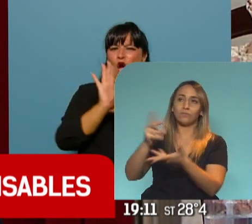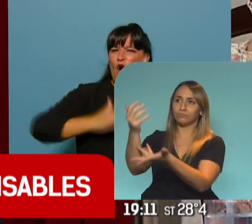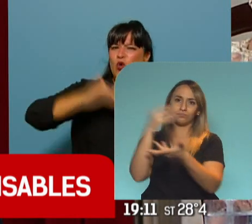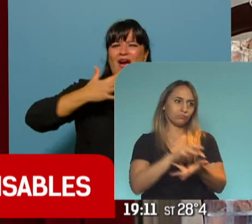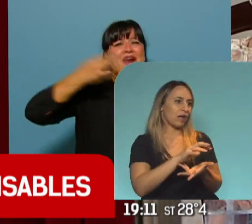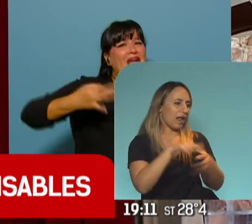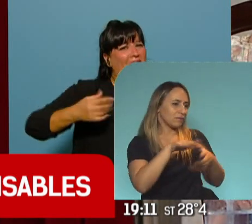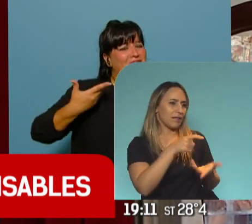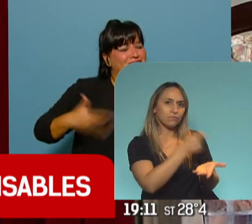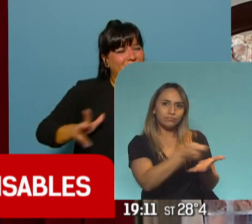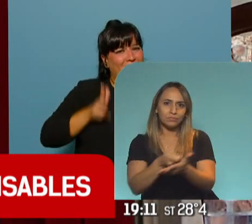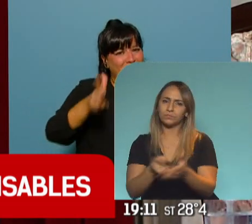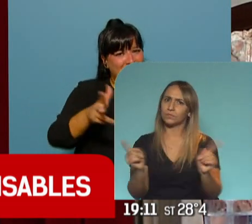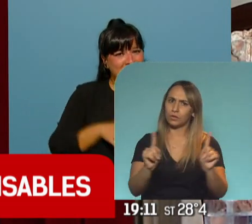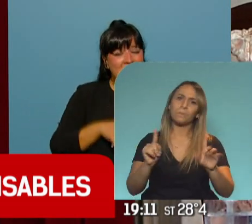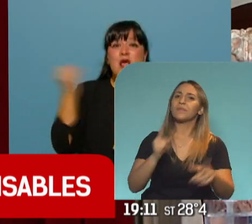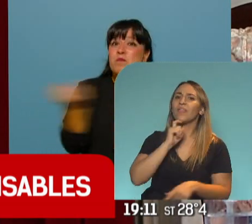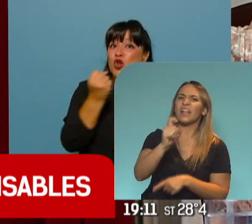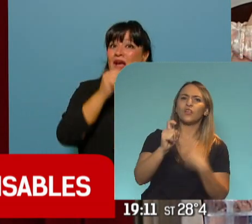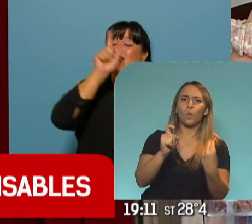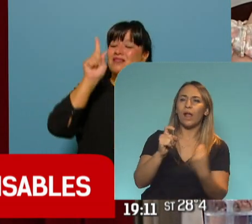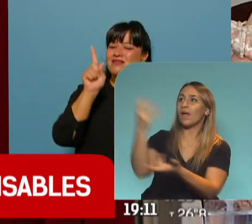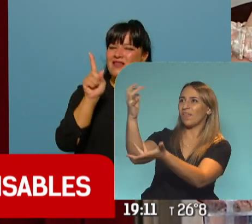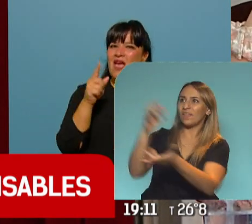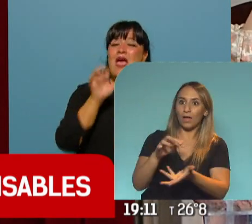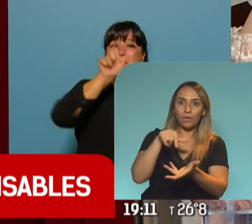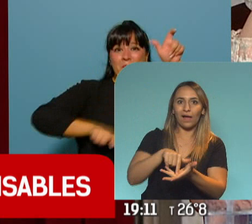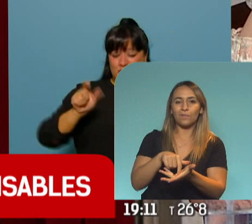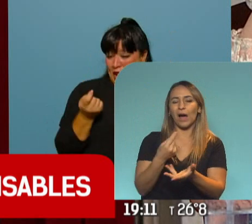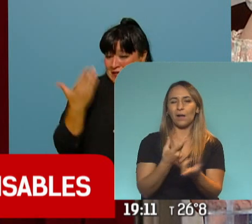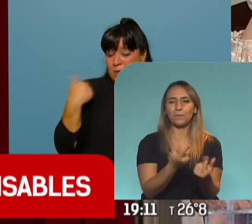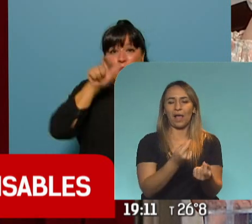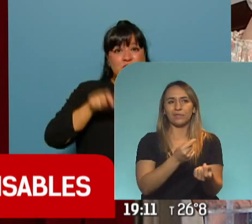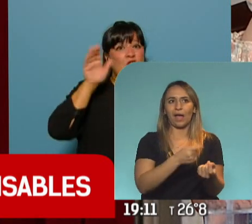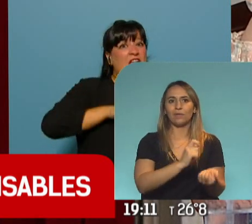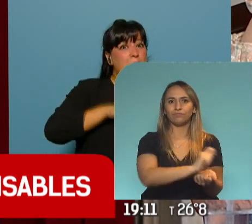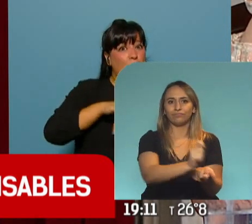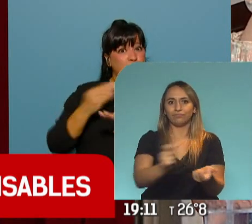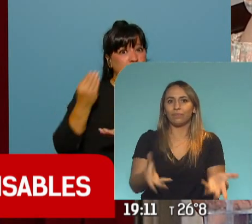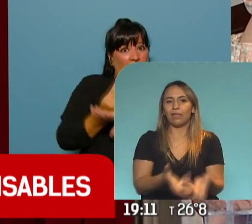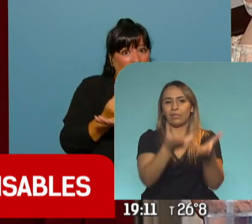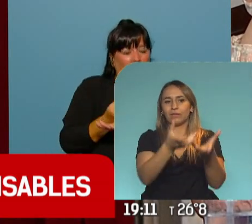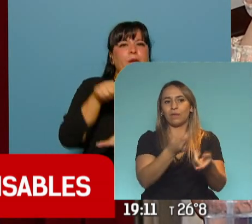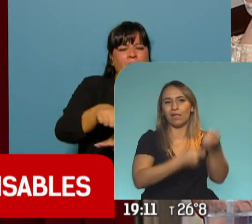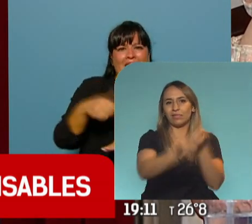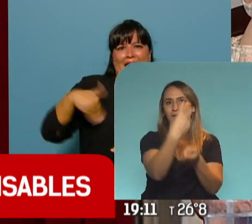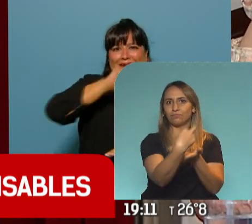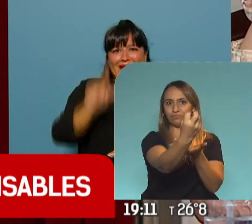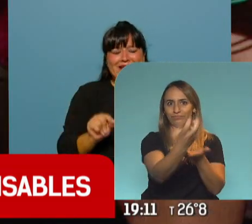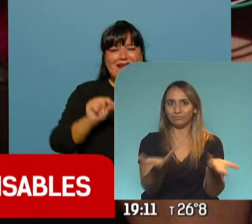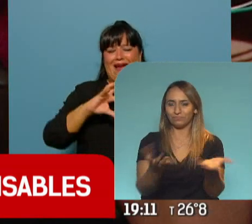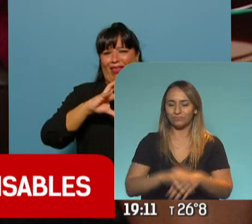un delito y es de tomar deuda para financiar la fuga de capitales, que en este contexto sí constituye la idea de